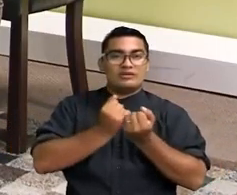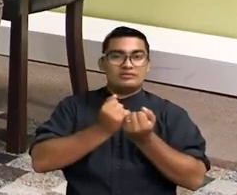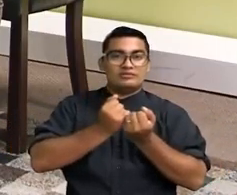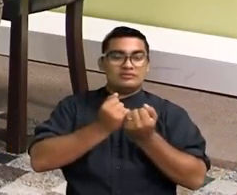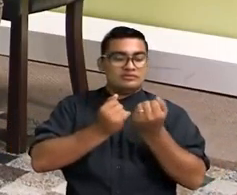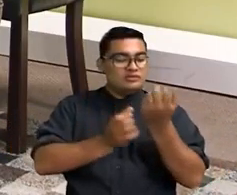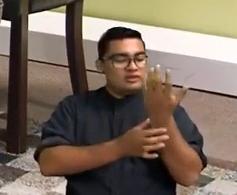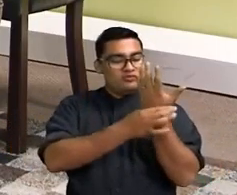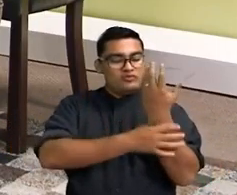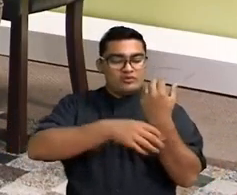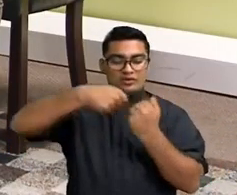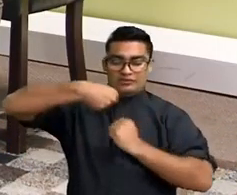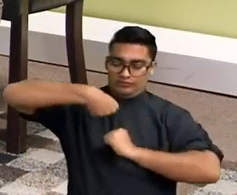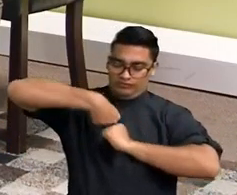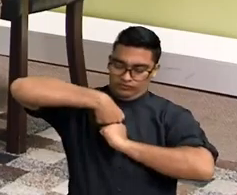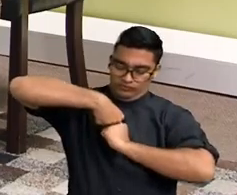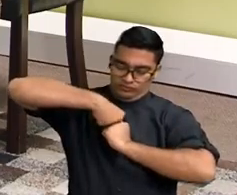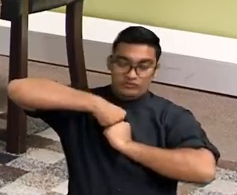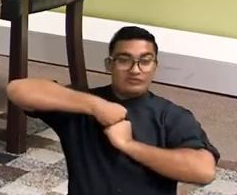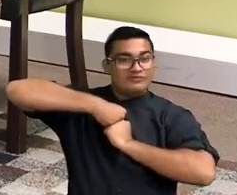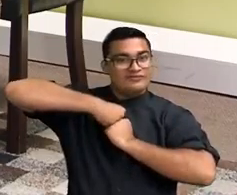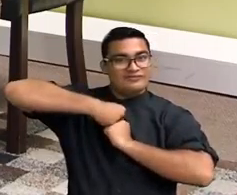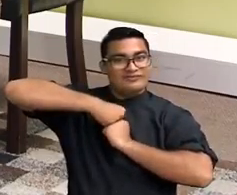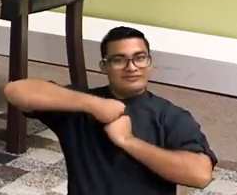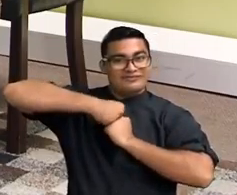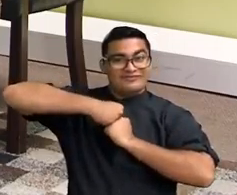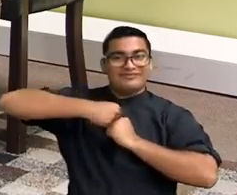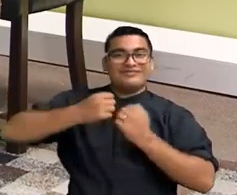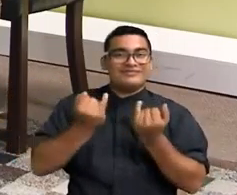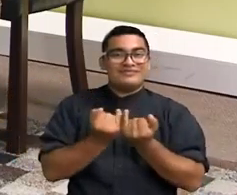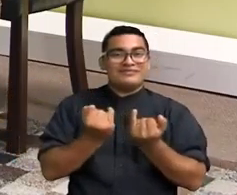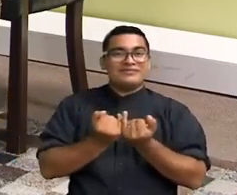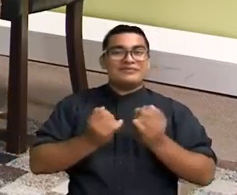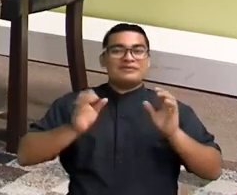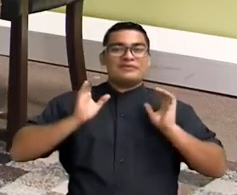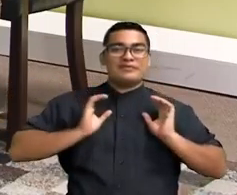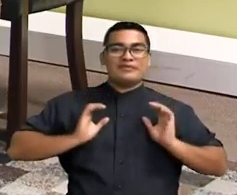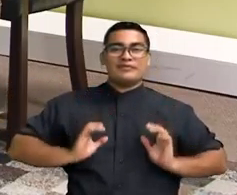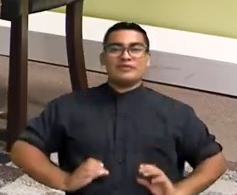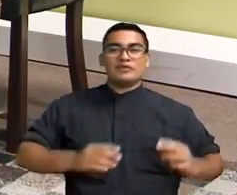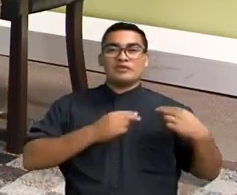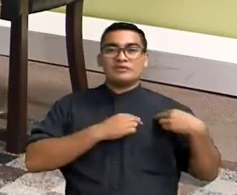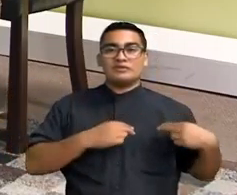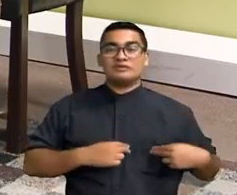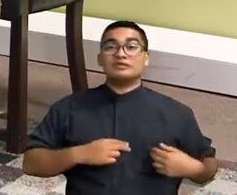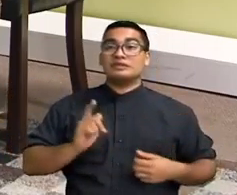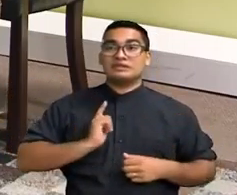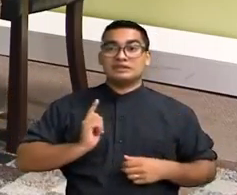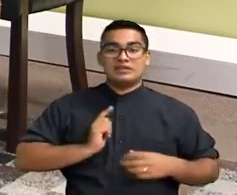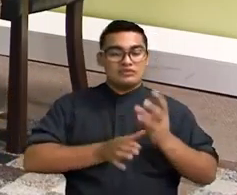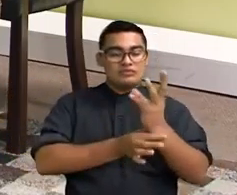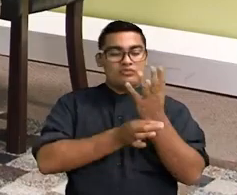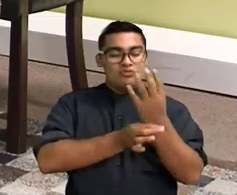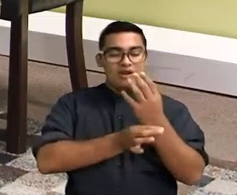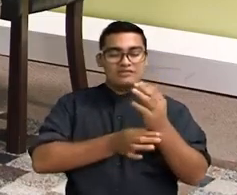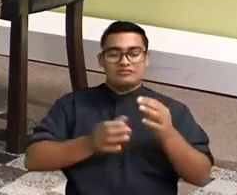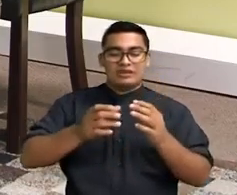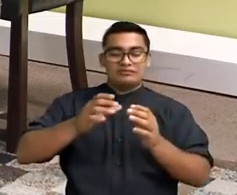palabra sencilla. Así es, nuestro sistema esquelético humano está perfectamente constituido por huesos, tendones y